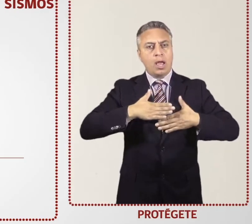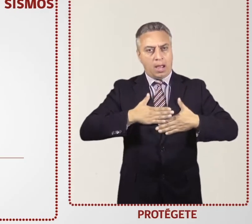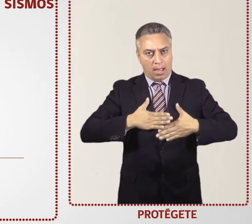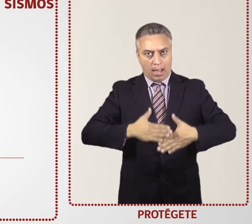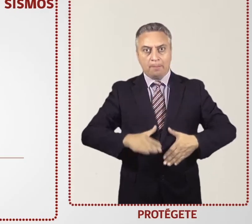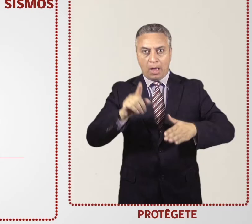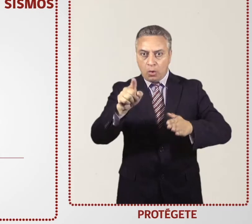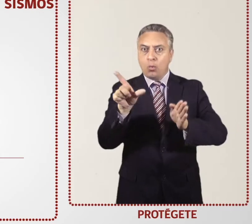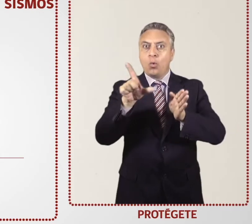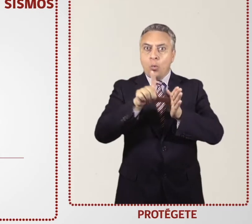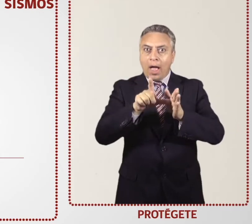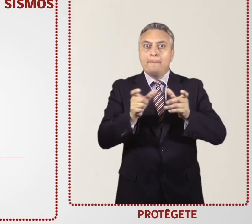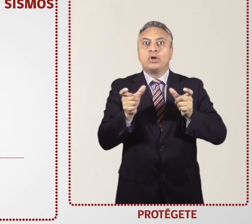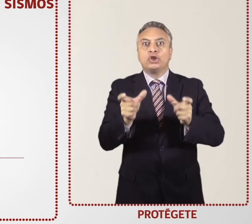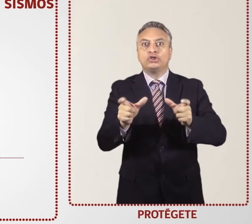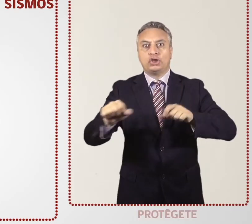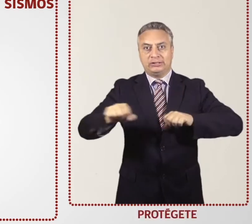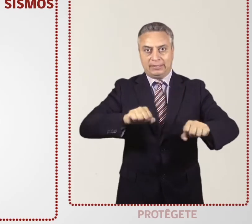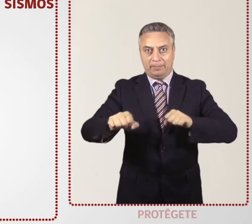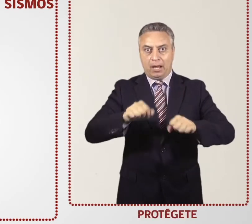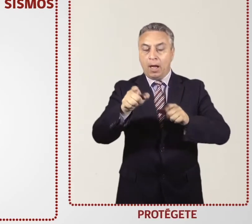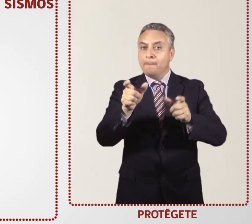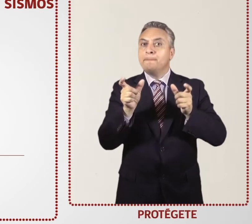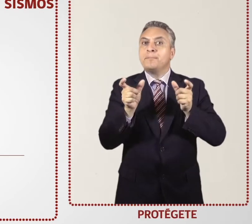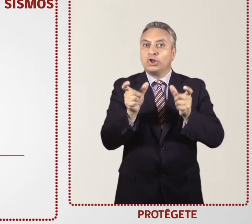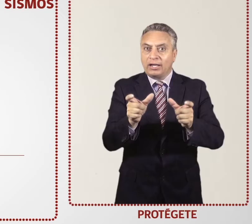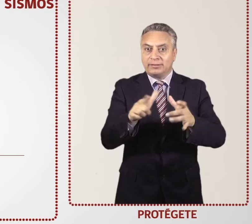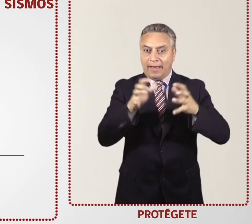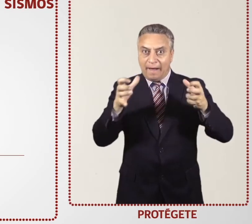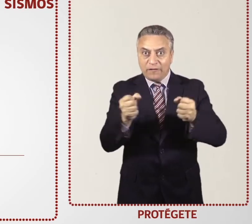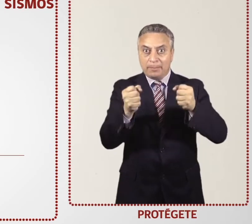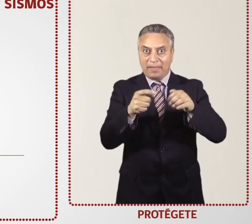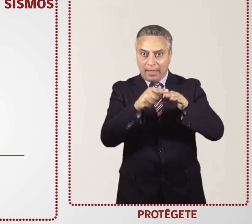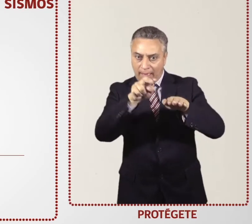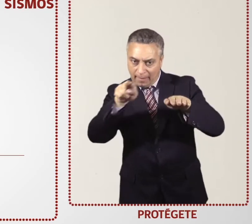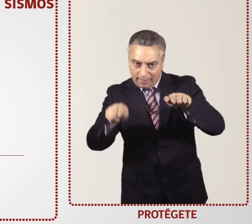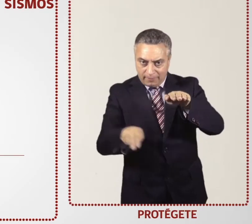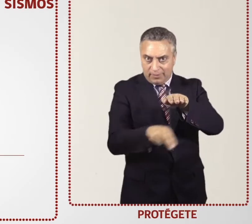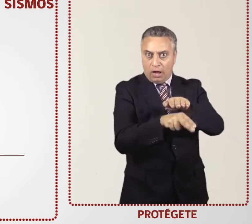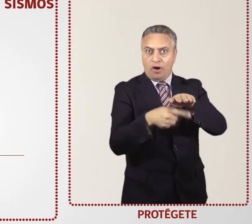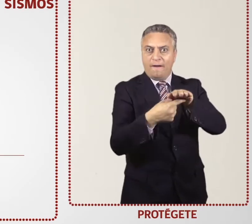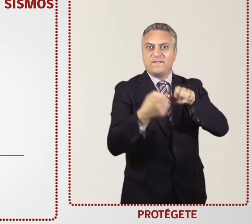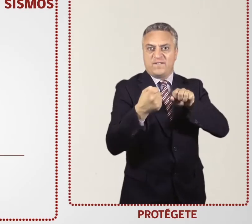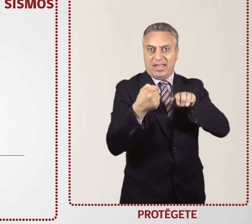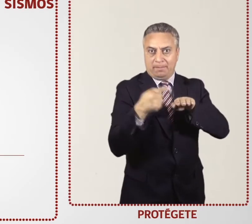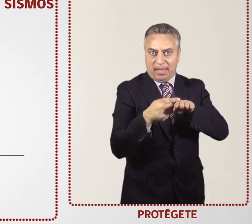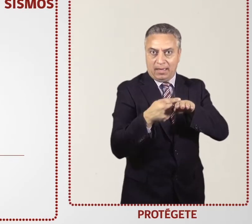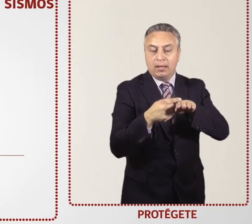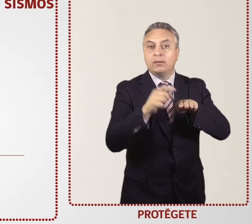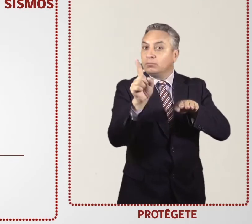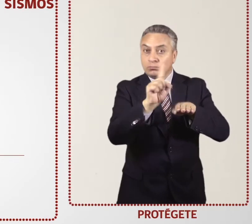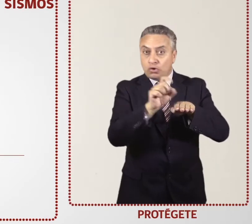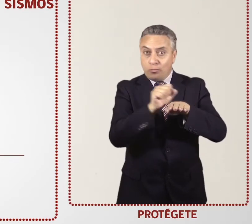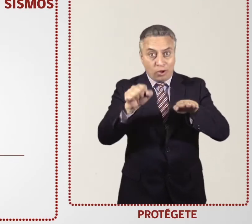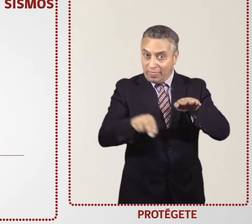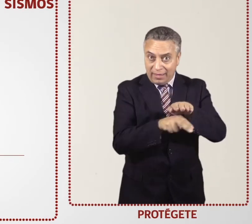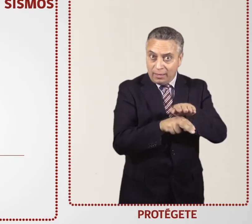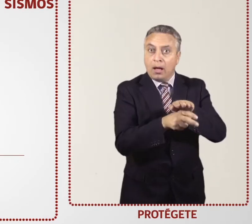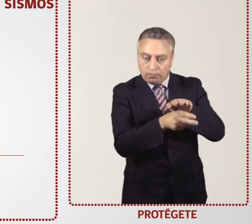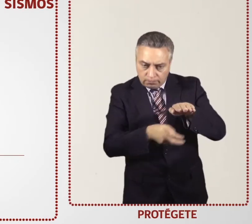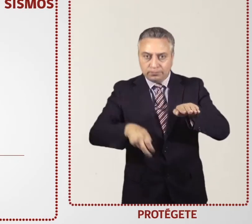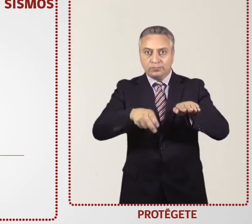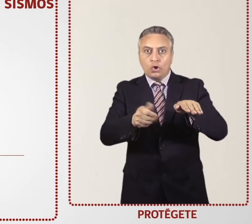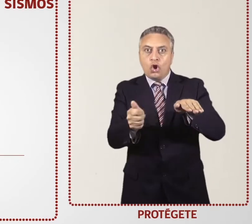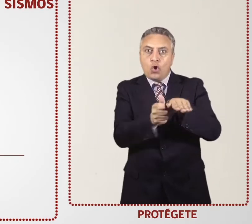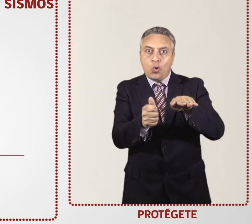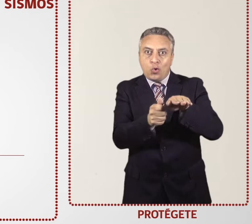y ubícate en un lugar de protección sísmica. Protégete y afírmate debajo de un elemento firme. Si no es posible